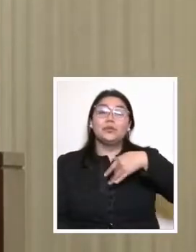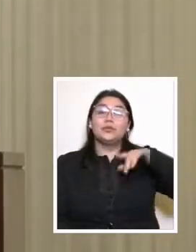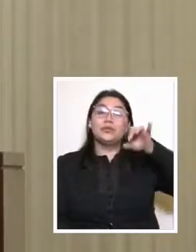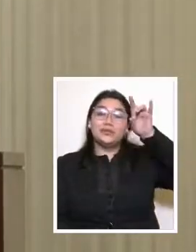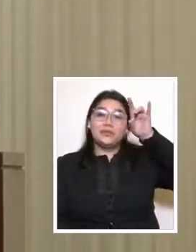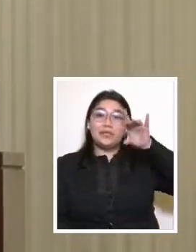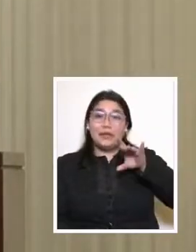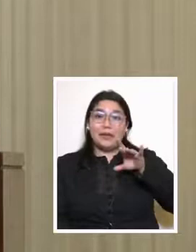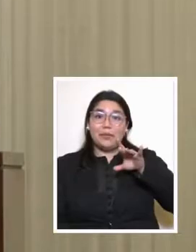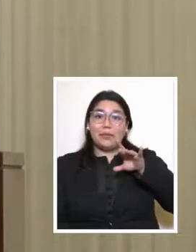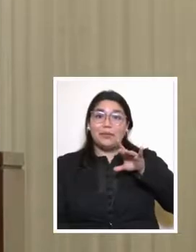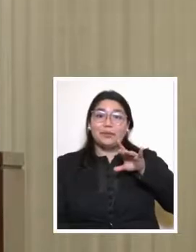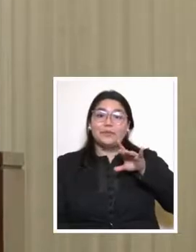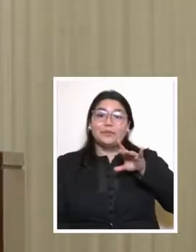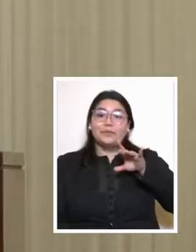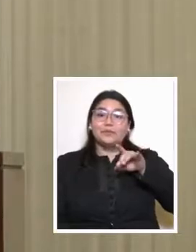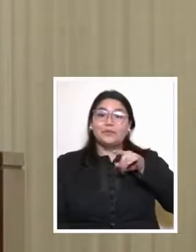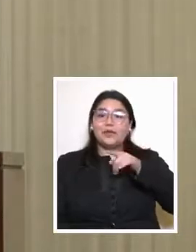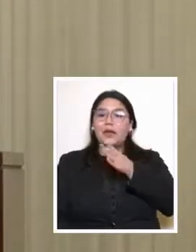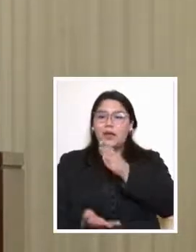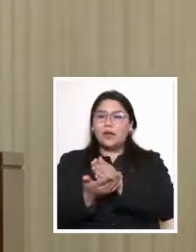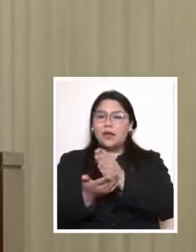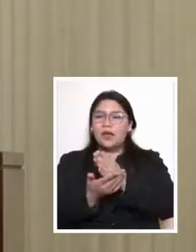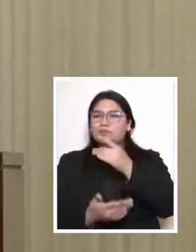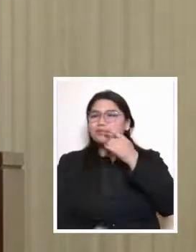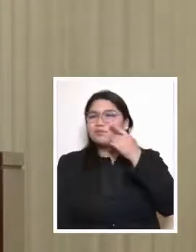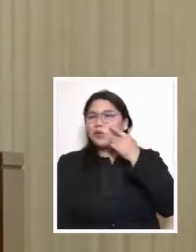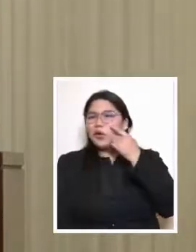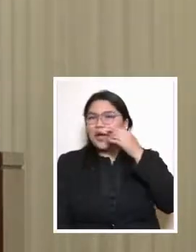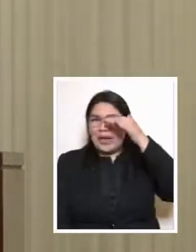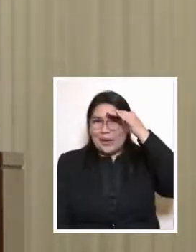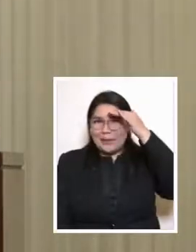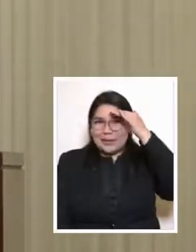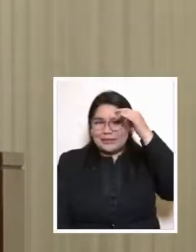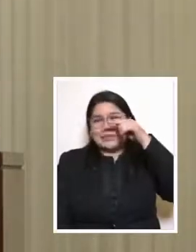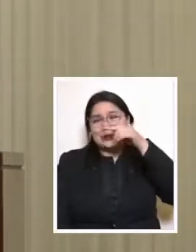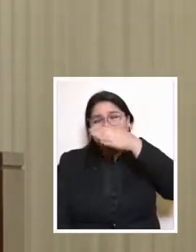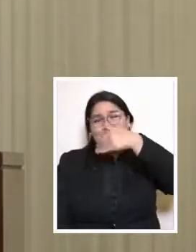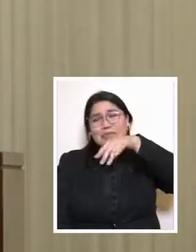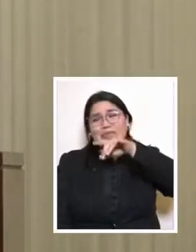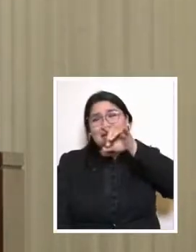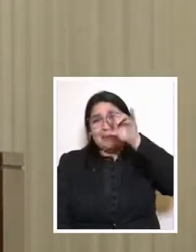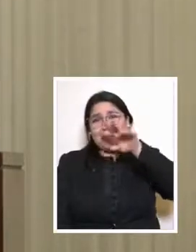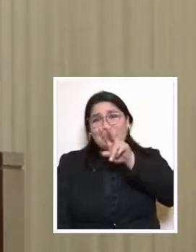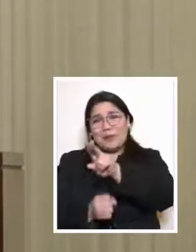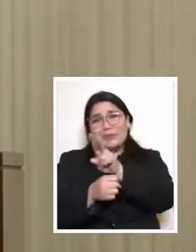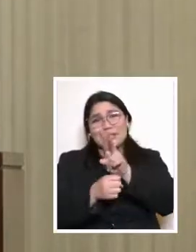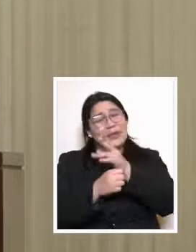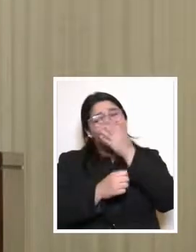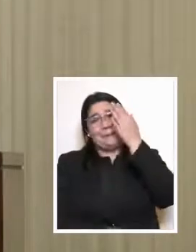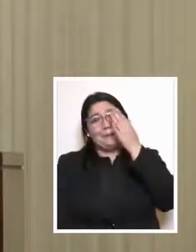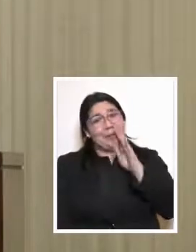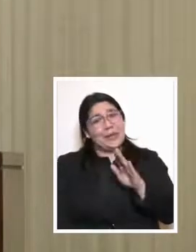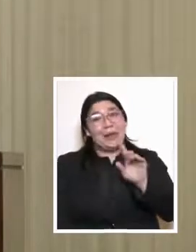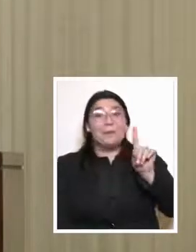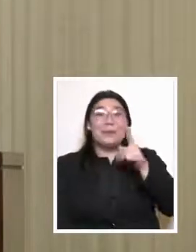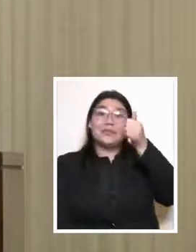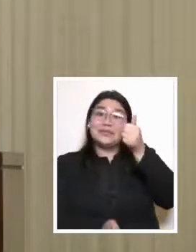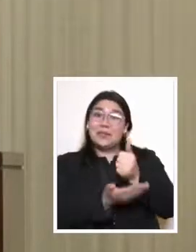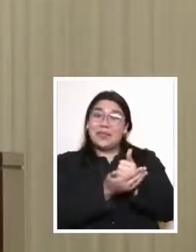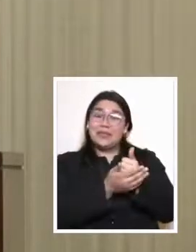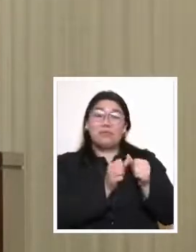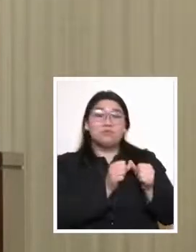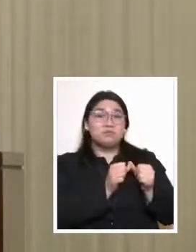desde nuestro acercamiento de la escuela, que han pasado mal. La han pasado mal, sobre todo este primer semestre o este